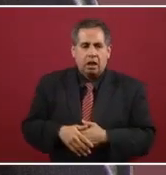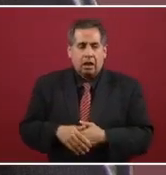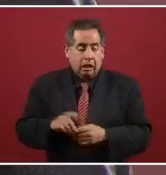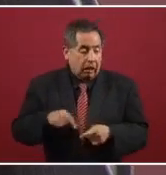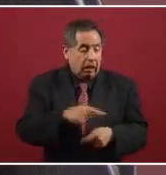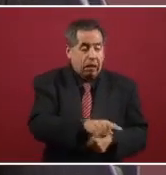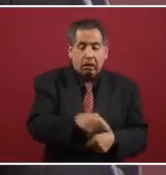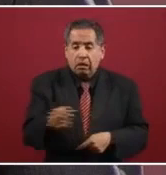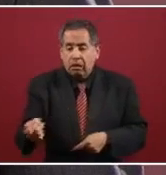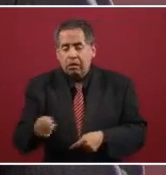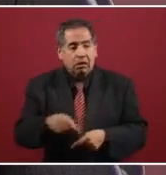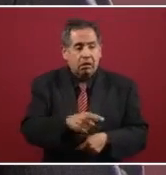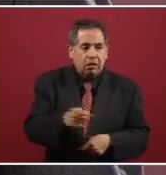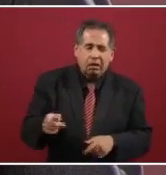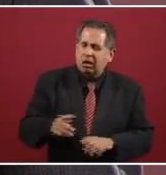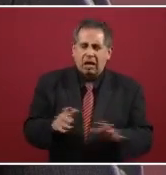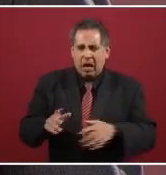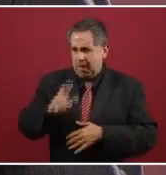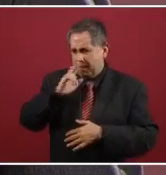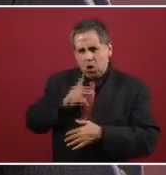no llega nada.